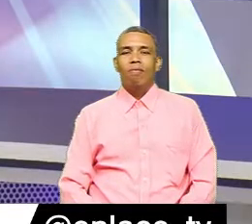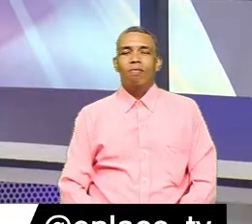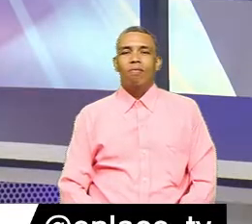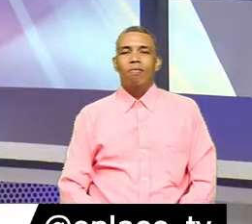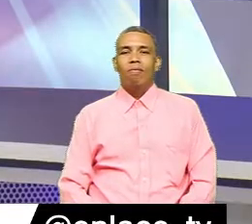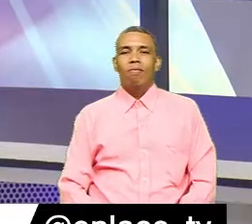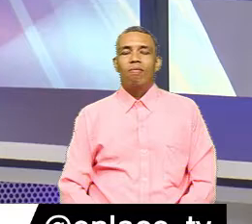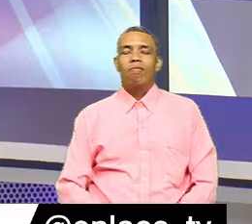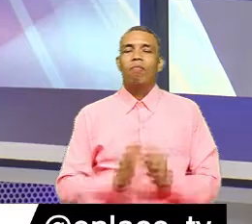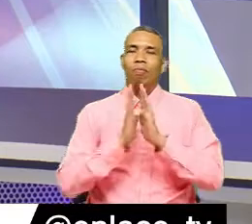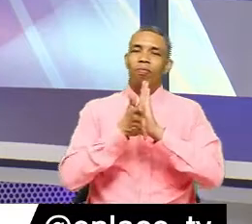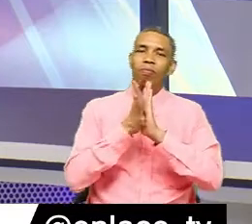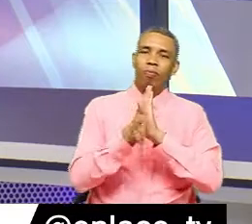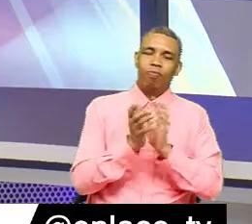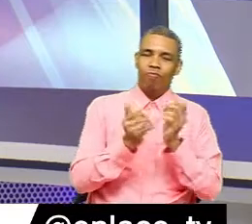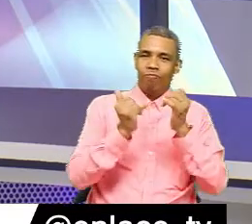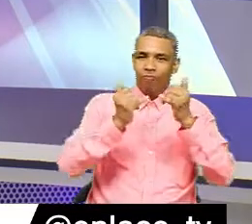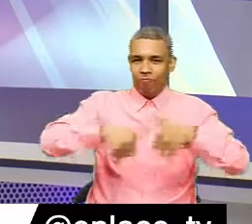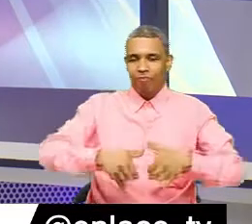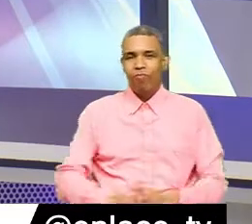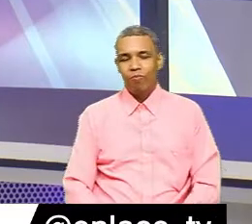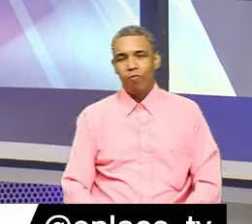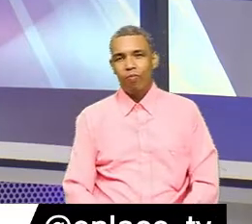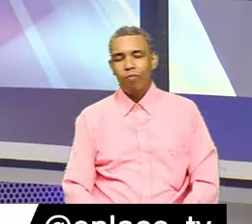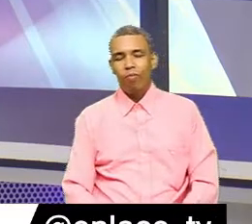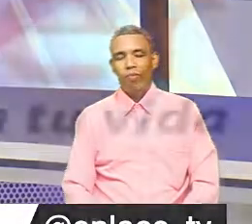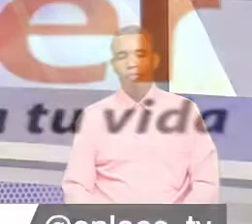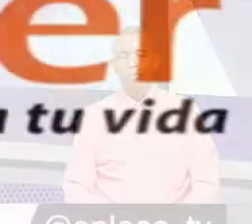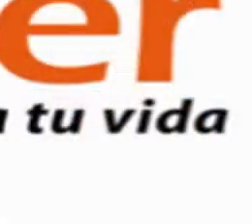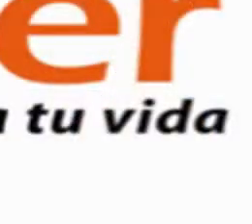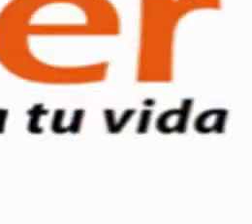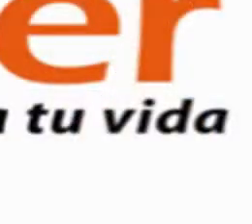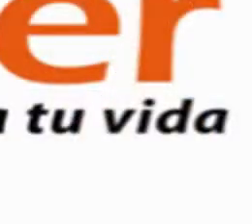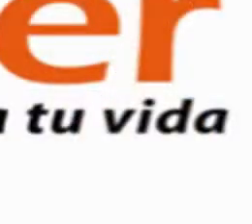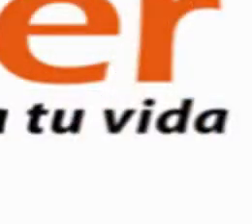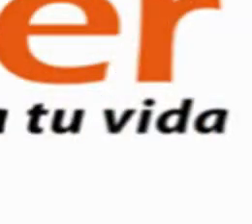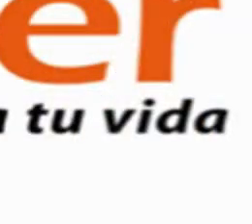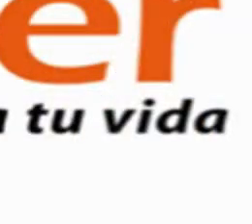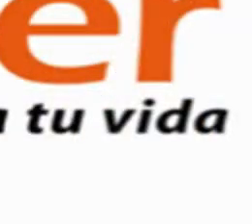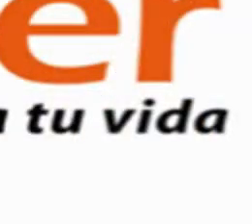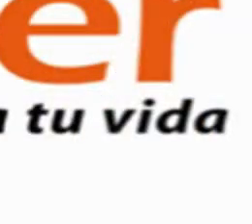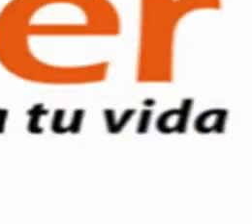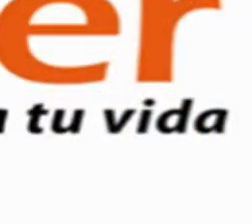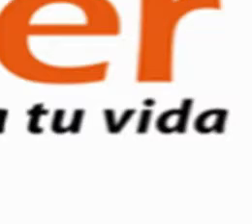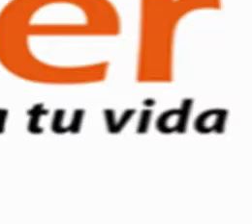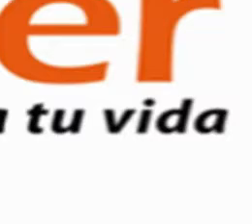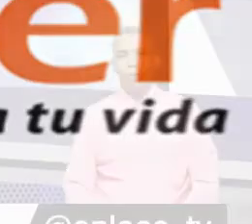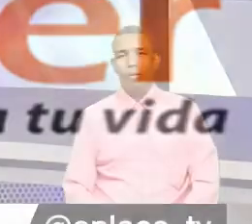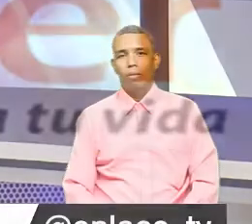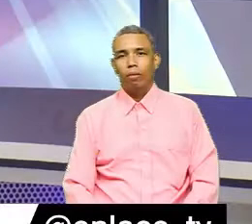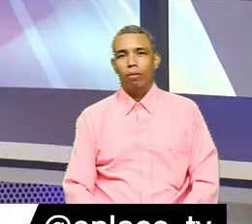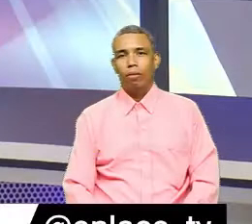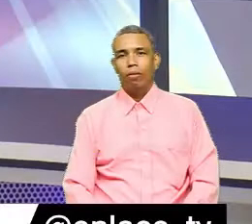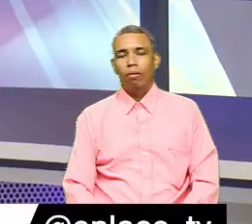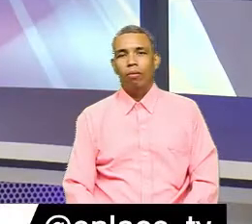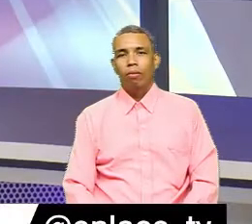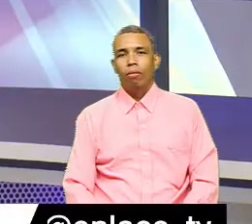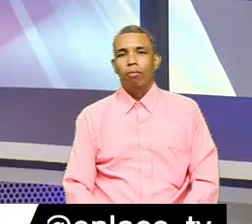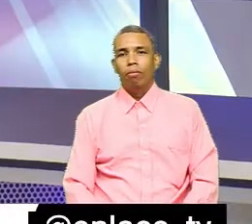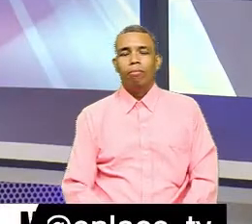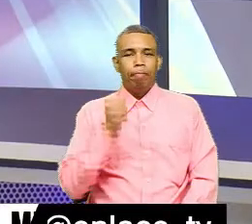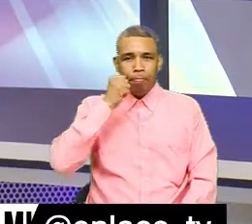Y con esta información hemos llegado al final, pero antes de despedirnos, recuerde materiales eléctricos, Electrofer, ilumina tu vida.